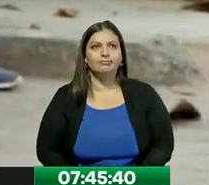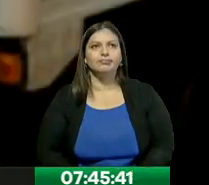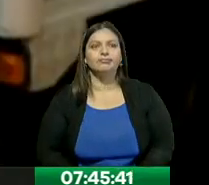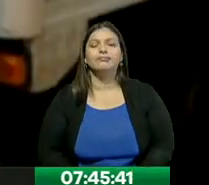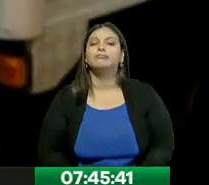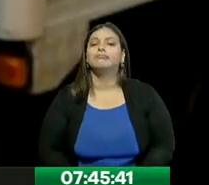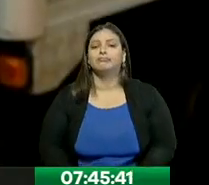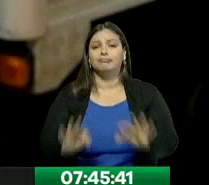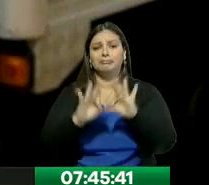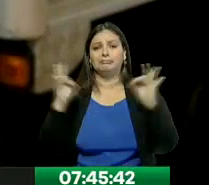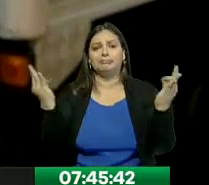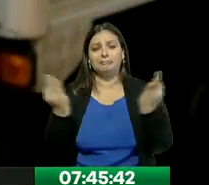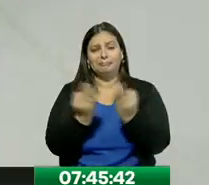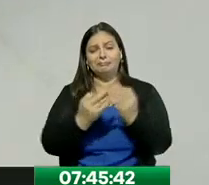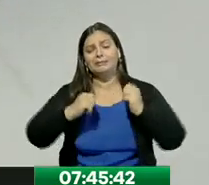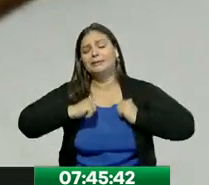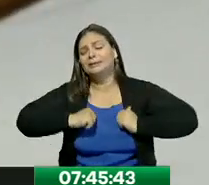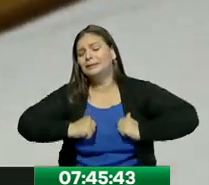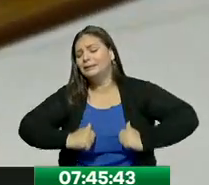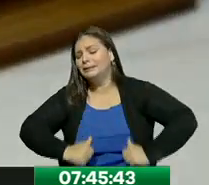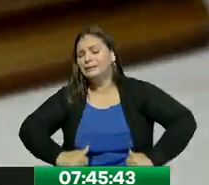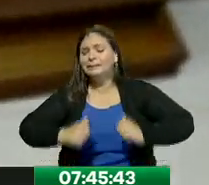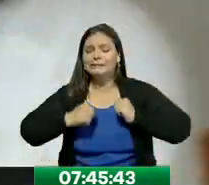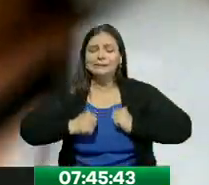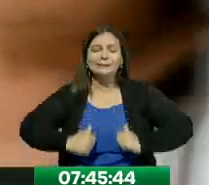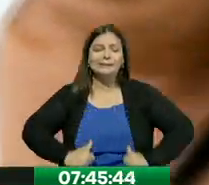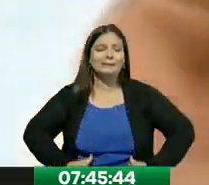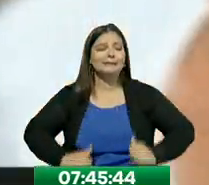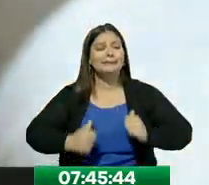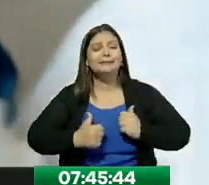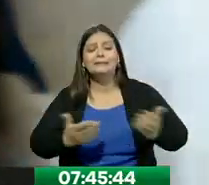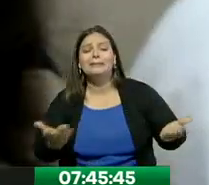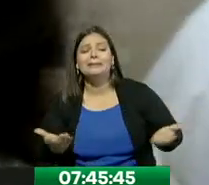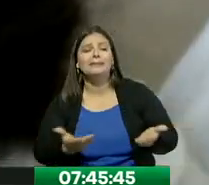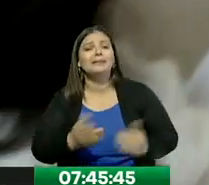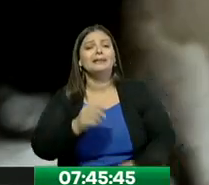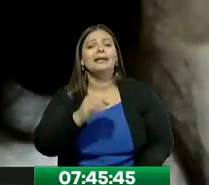esperaban retirar su cuerpo de la morgue en el cantón Ventanas, sumidos en el